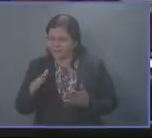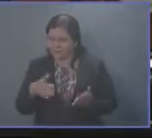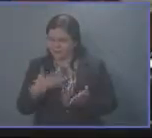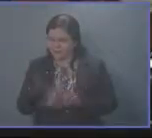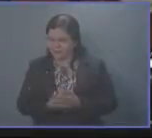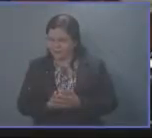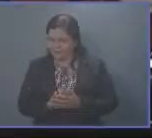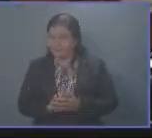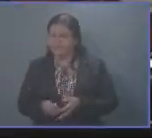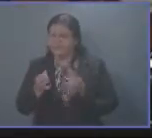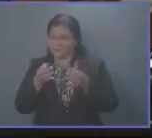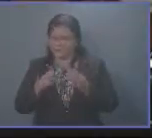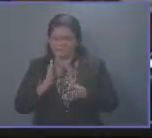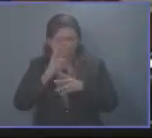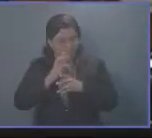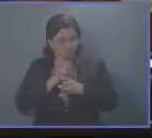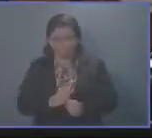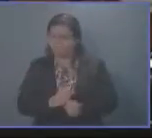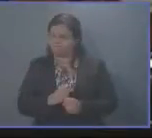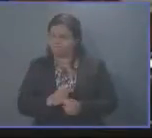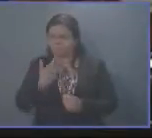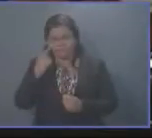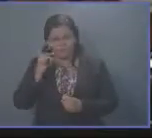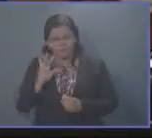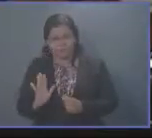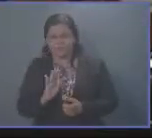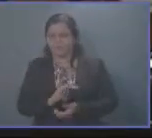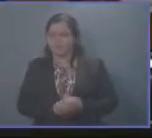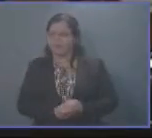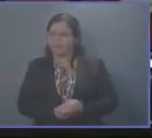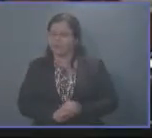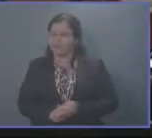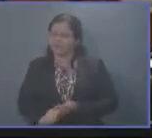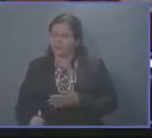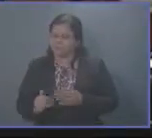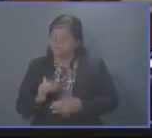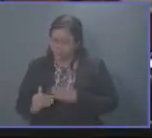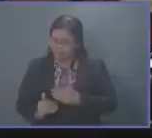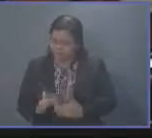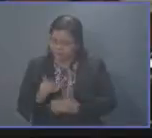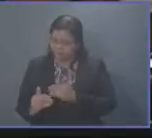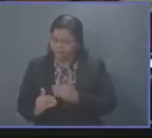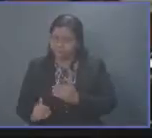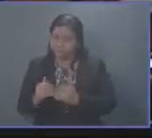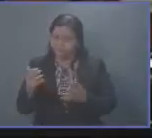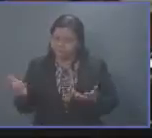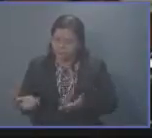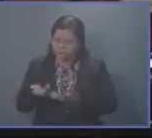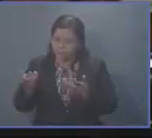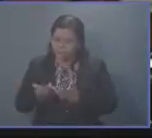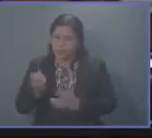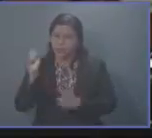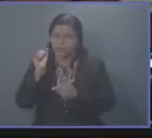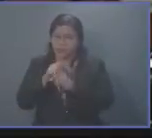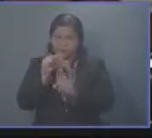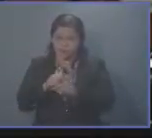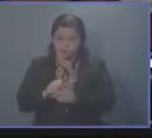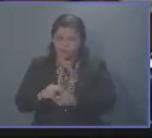como medida de seguridad en caso de pérdida, gestión de investigación de fraude,